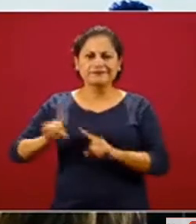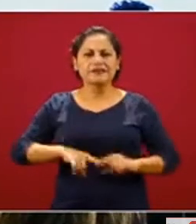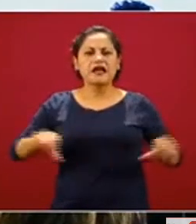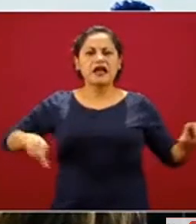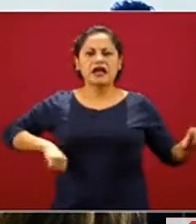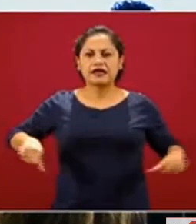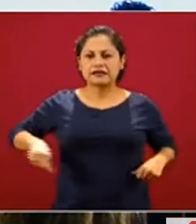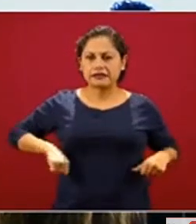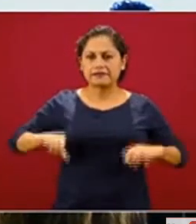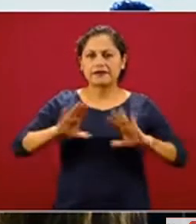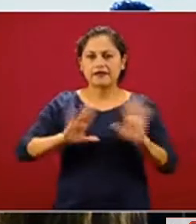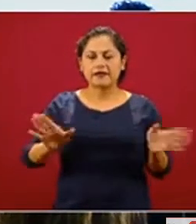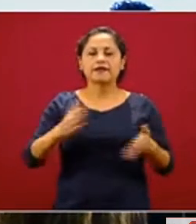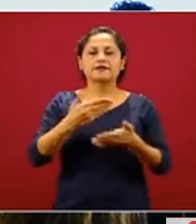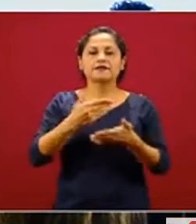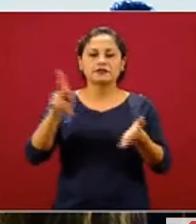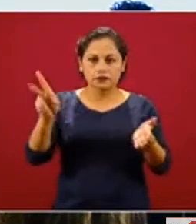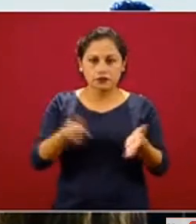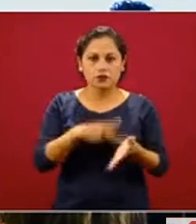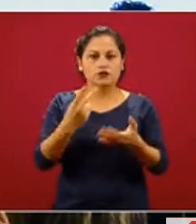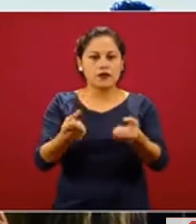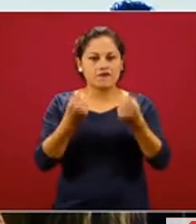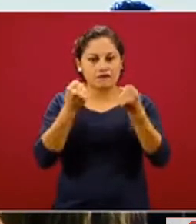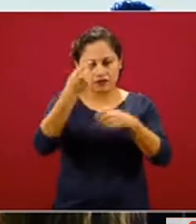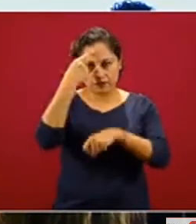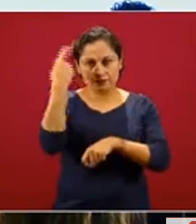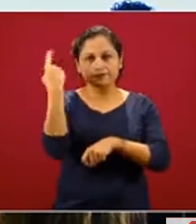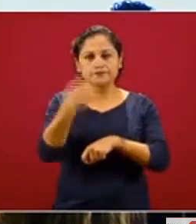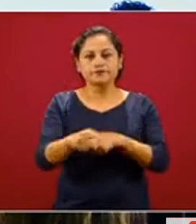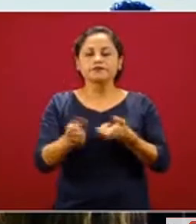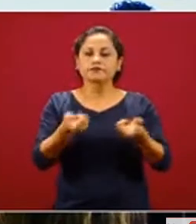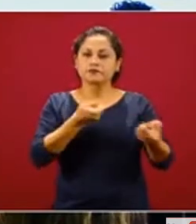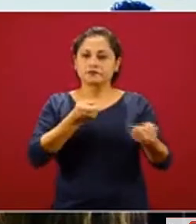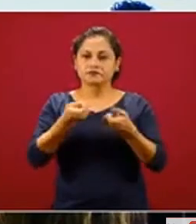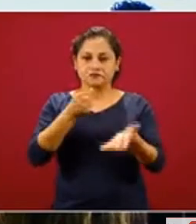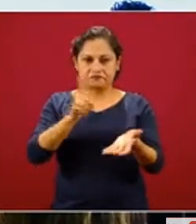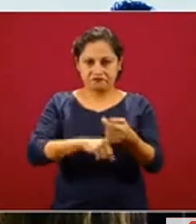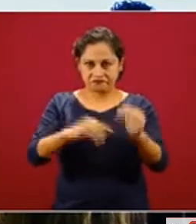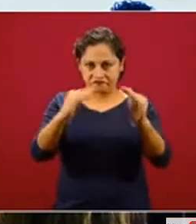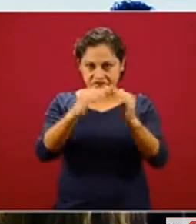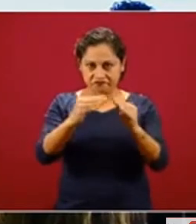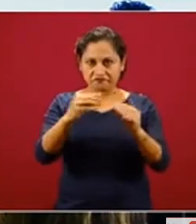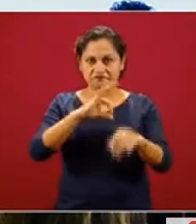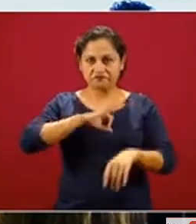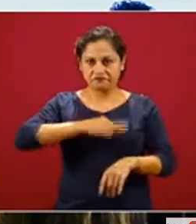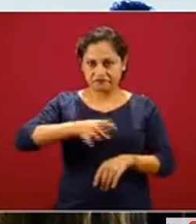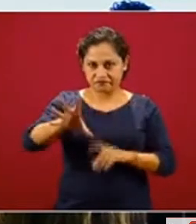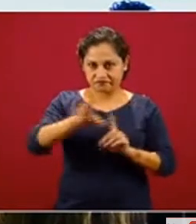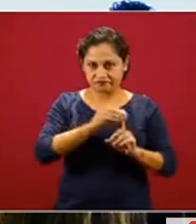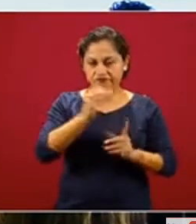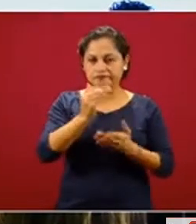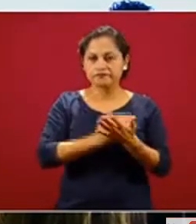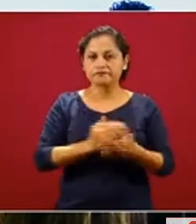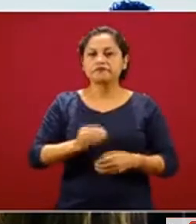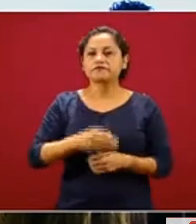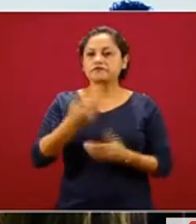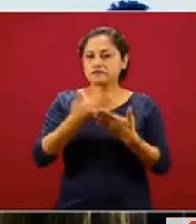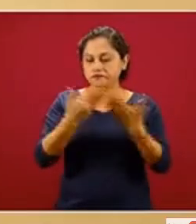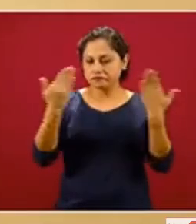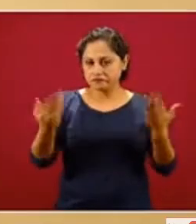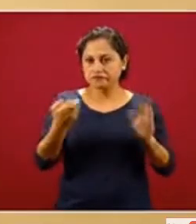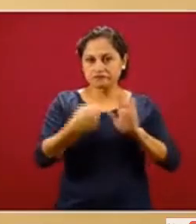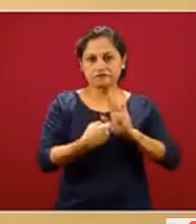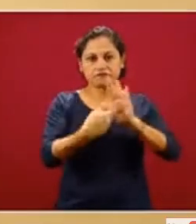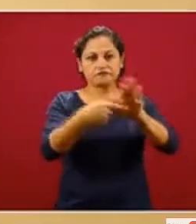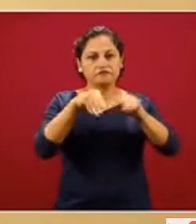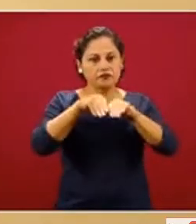han reforzado para la control vectorial intradomiciliar, pues este boletín que está dedicado a durante la